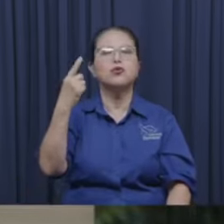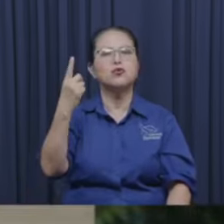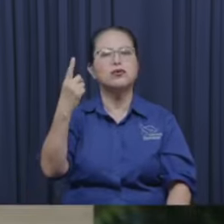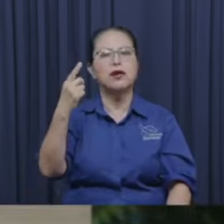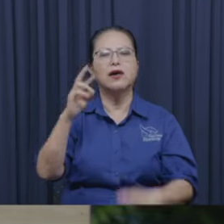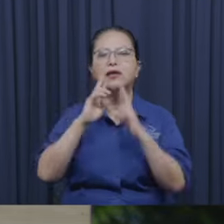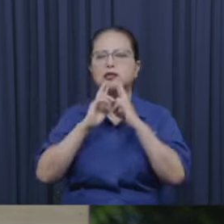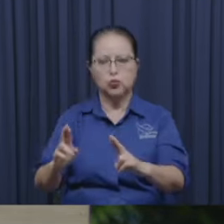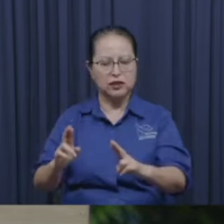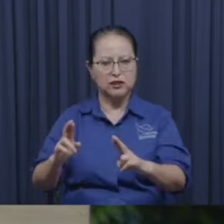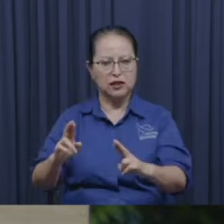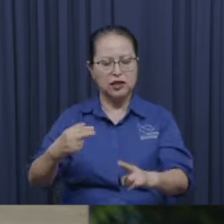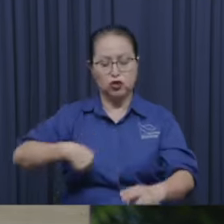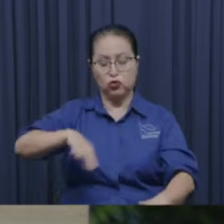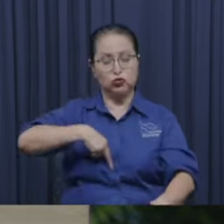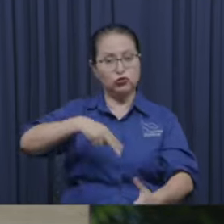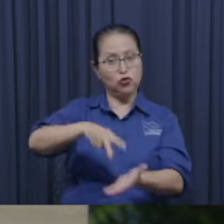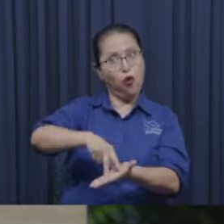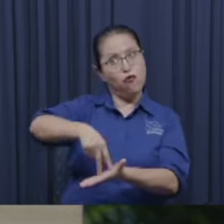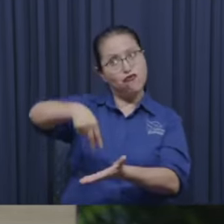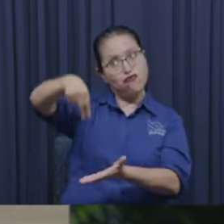salida nos